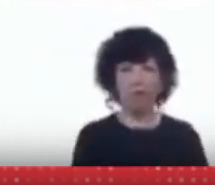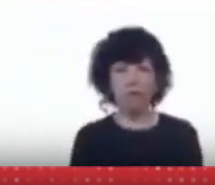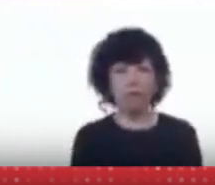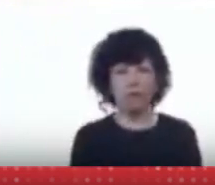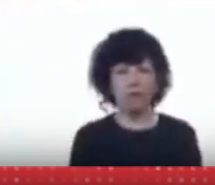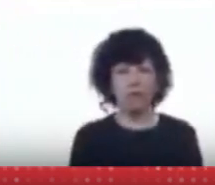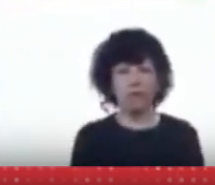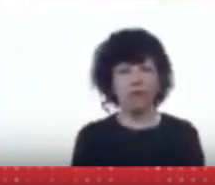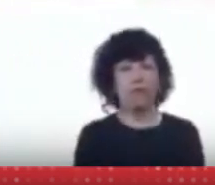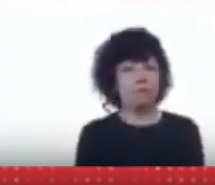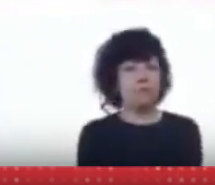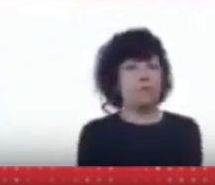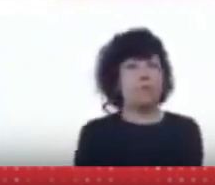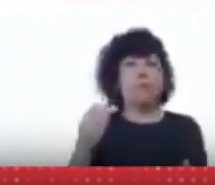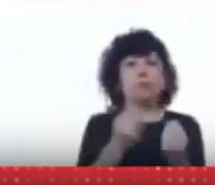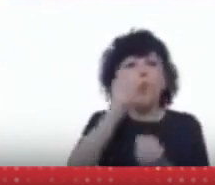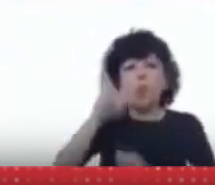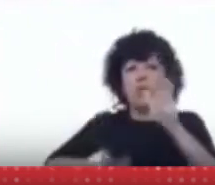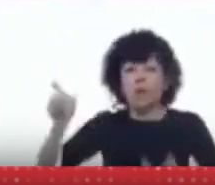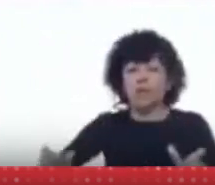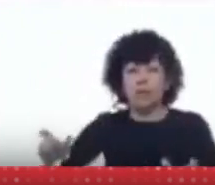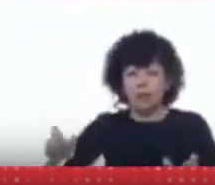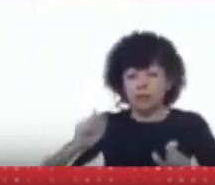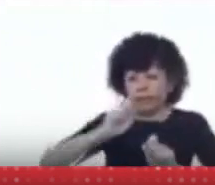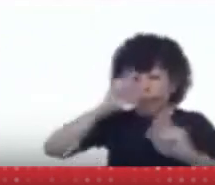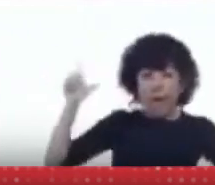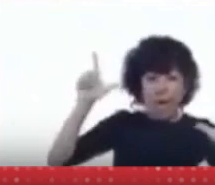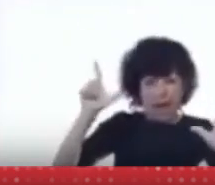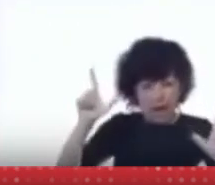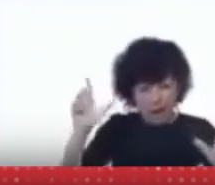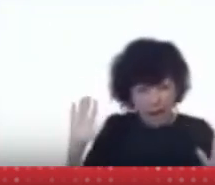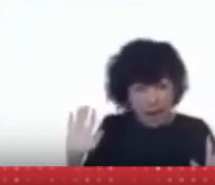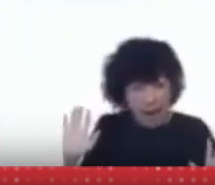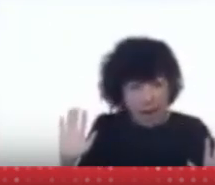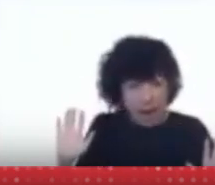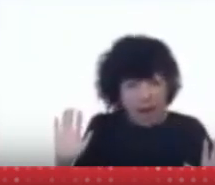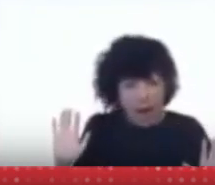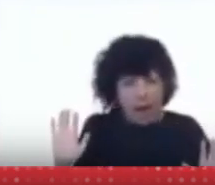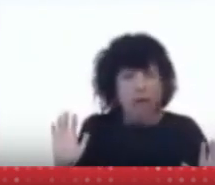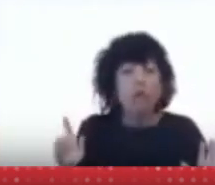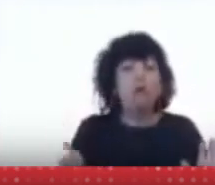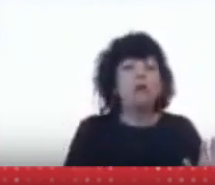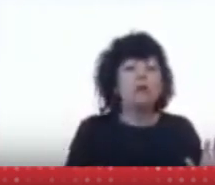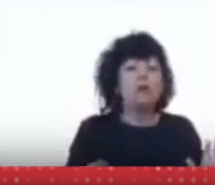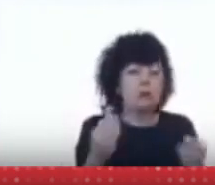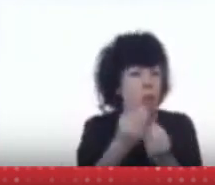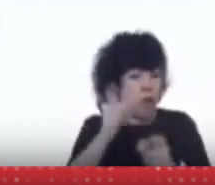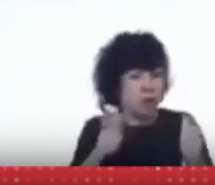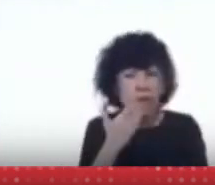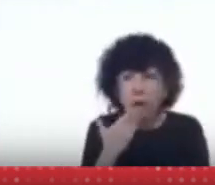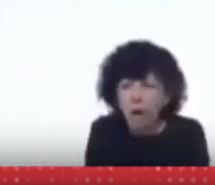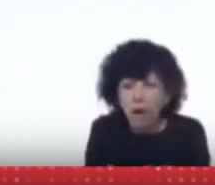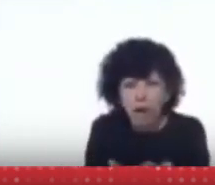Para muchos, inesperado. Para muchos, inesperado. Pero ¿saben